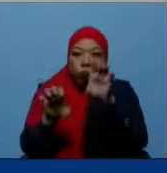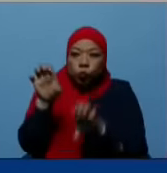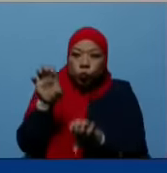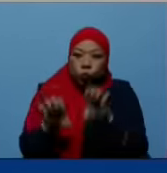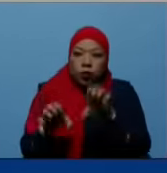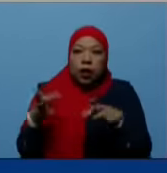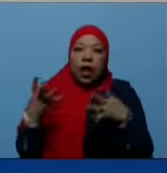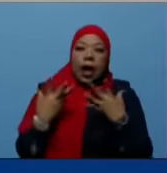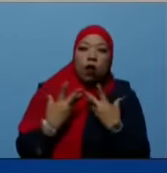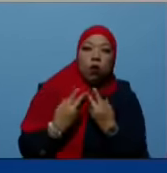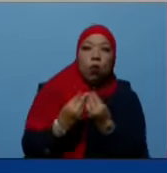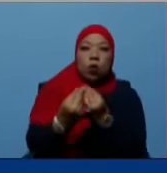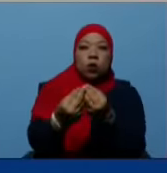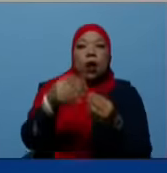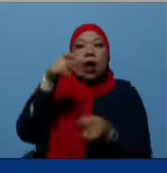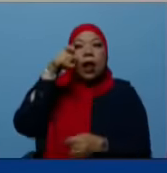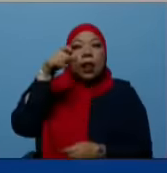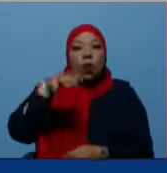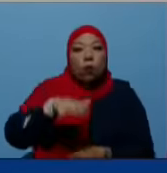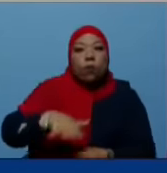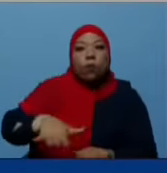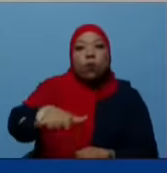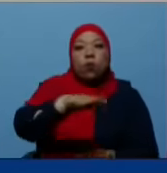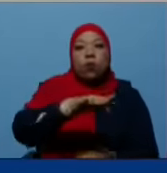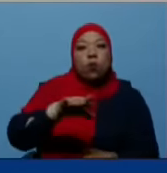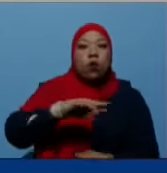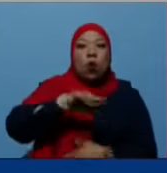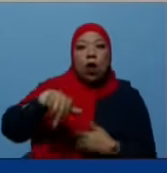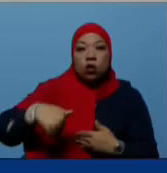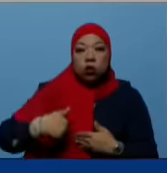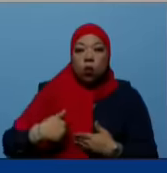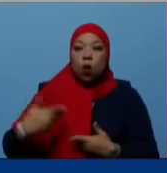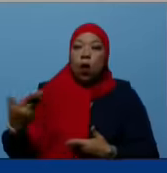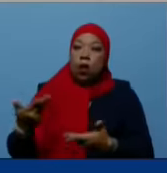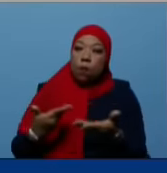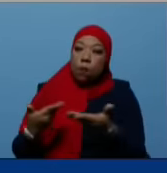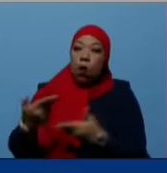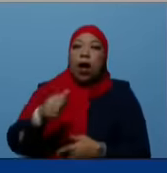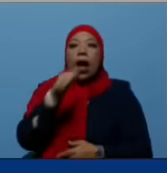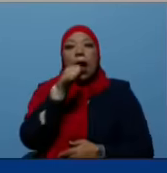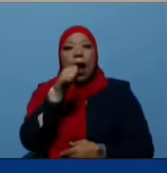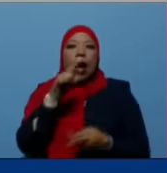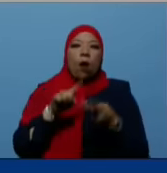proteger, acompañar a la población, a todo nuestro pueblo, todos los servicios fundamentales,